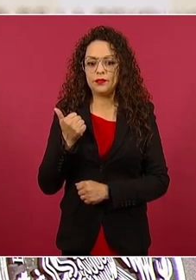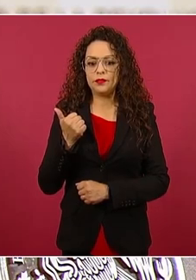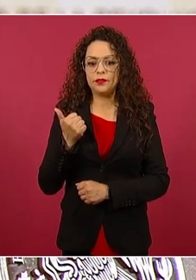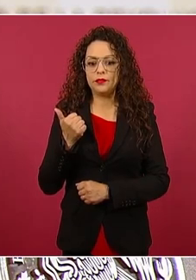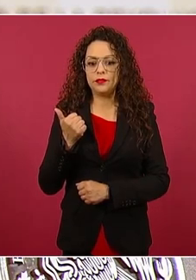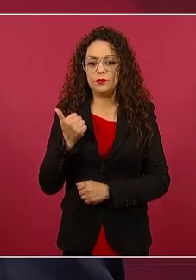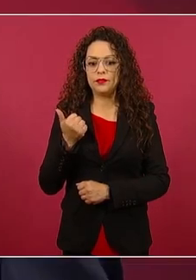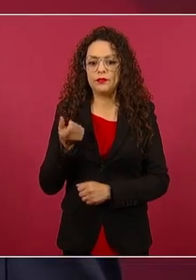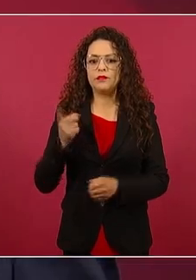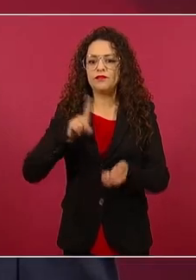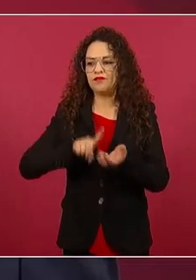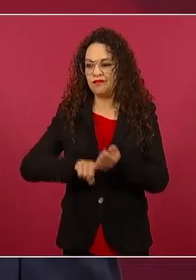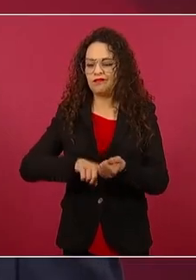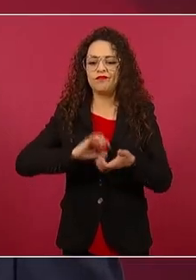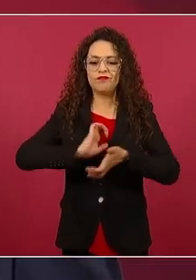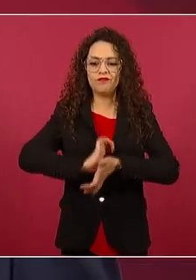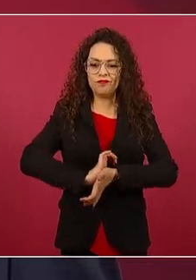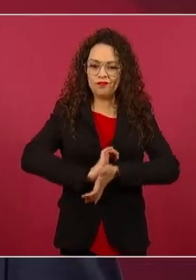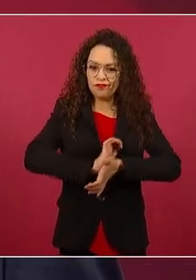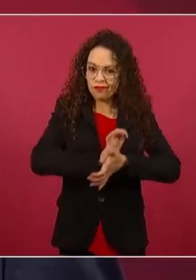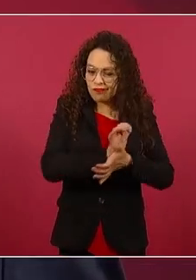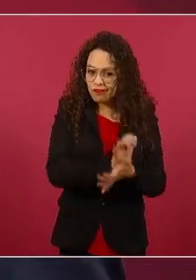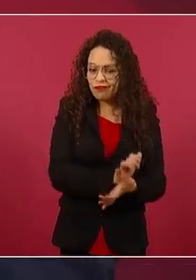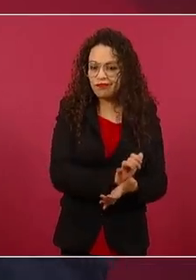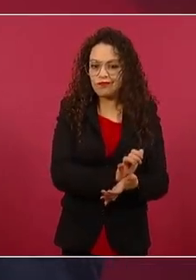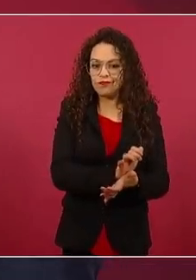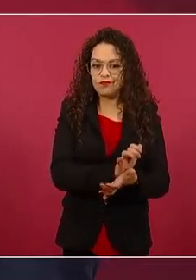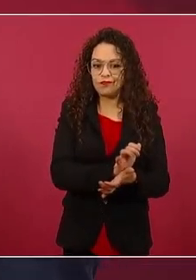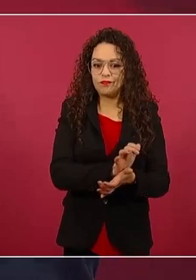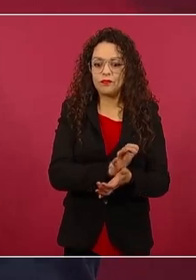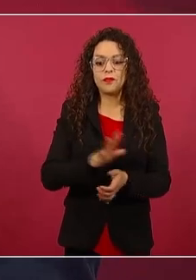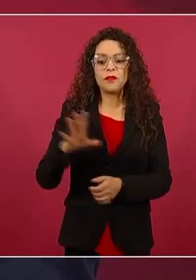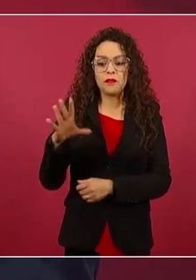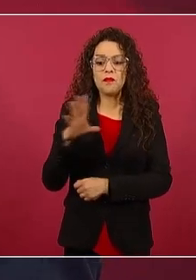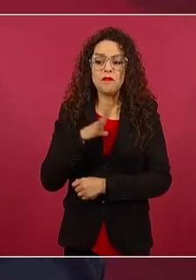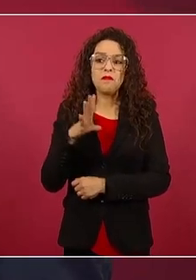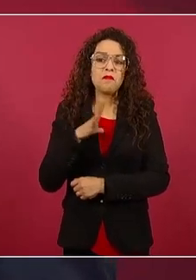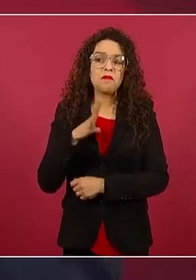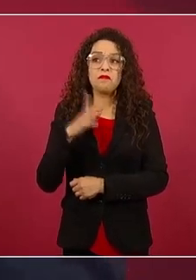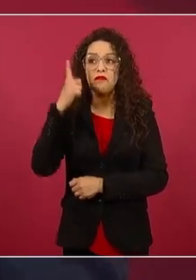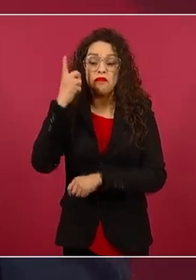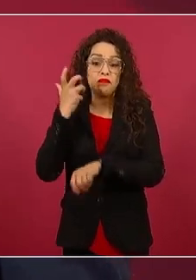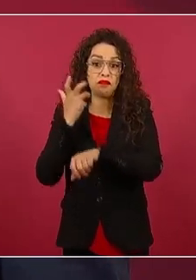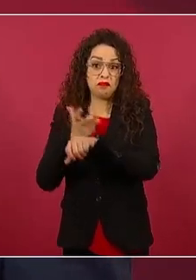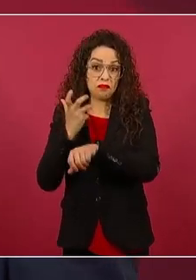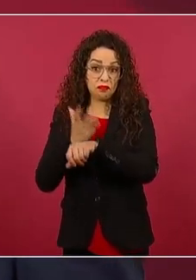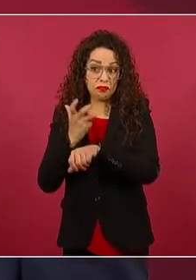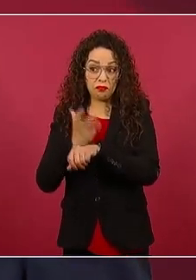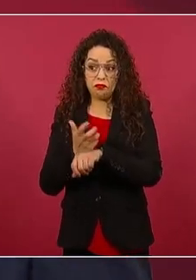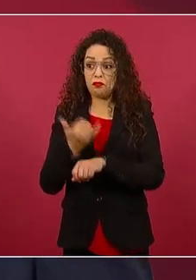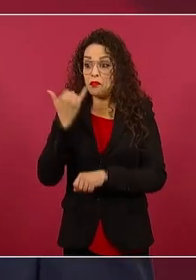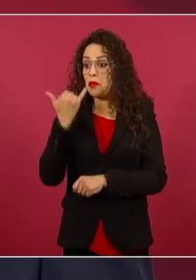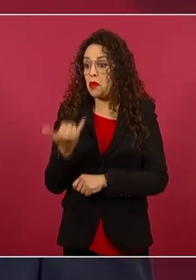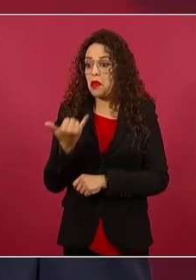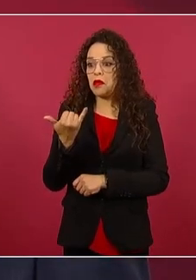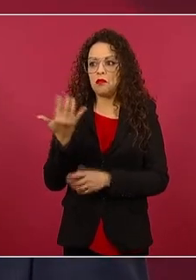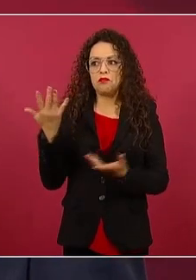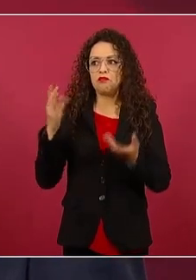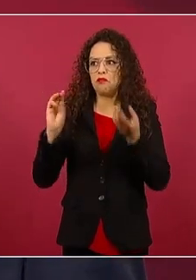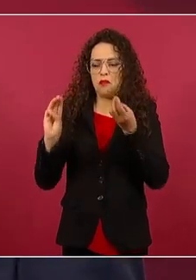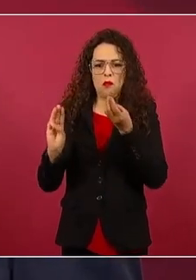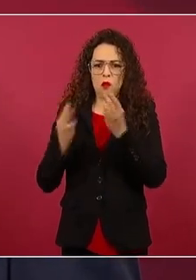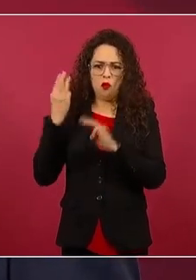Racista, discriminatoria, que existen en Estados Unidos y en todo el mundo.